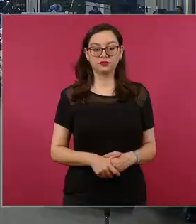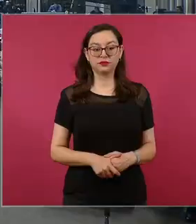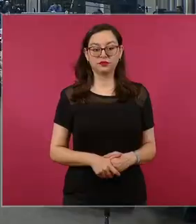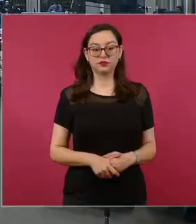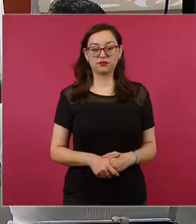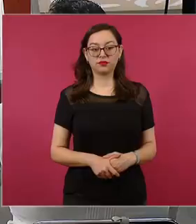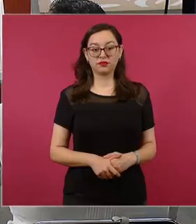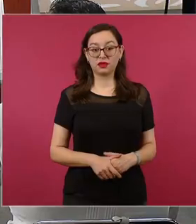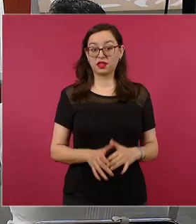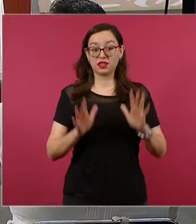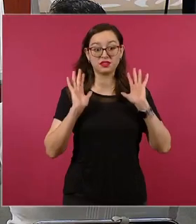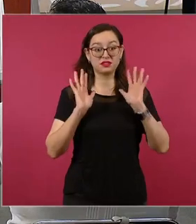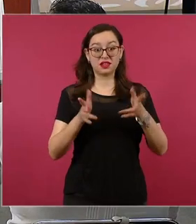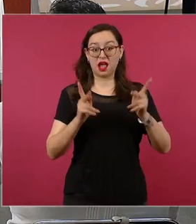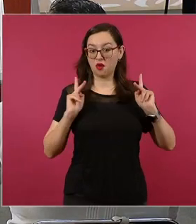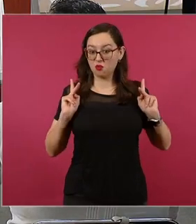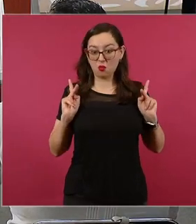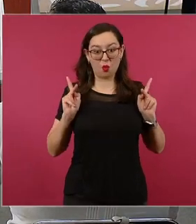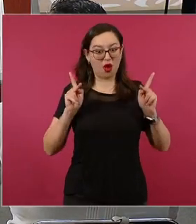se cerró,